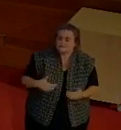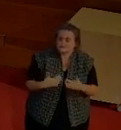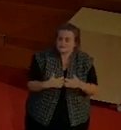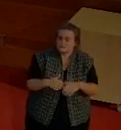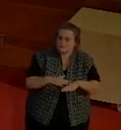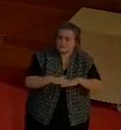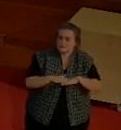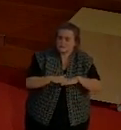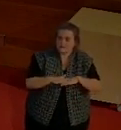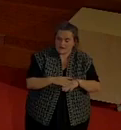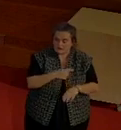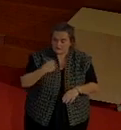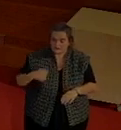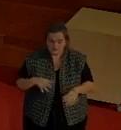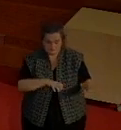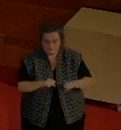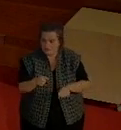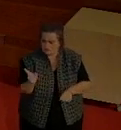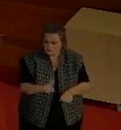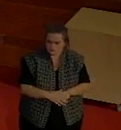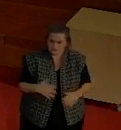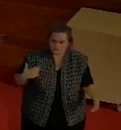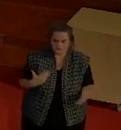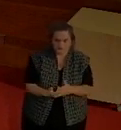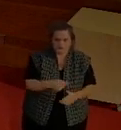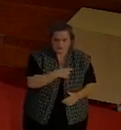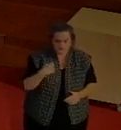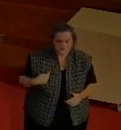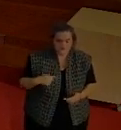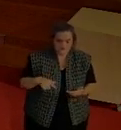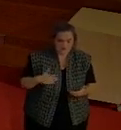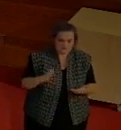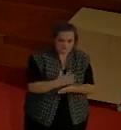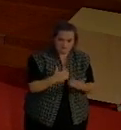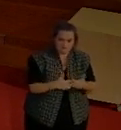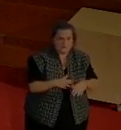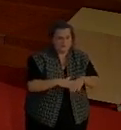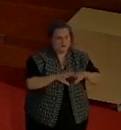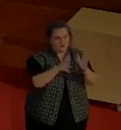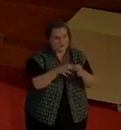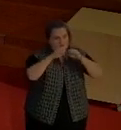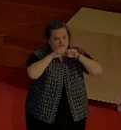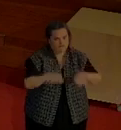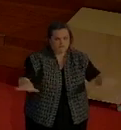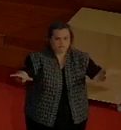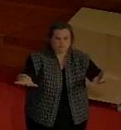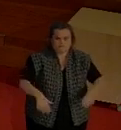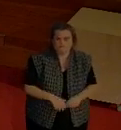hablando de Cuál ha sido el modelo hasta ahora de acuerdo o sea china ha estado fabricando para el mundo